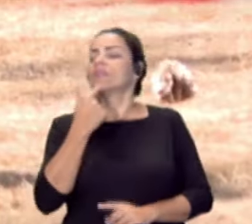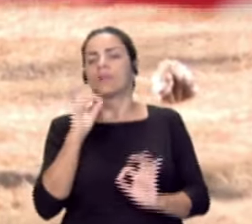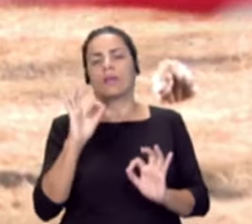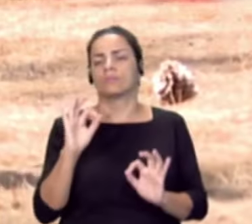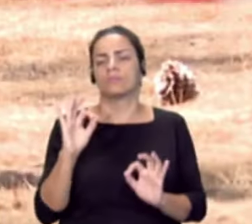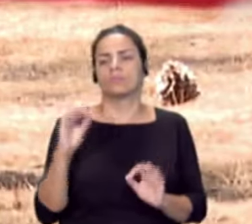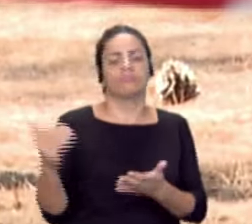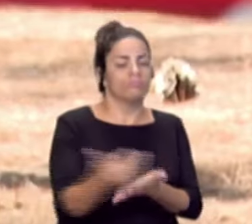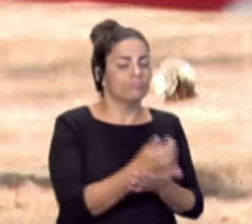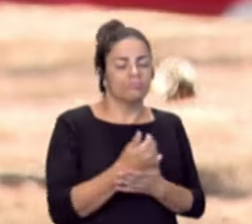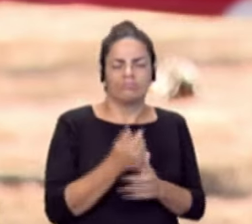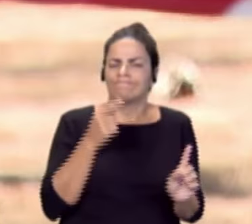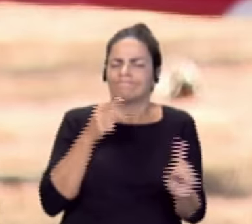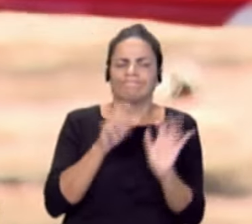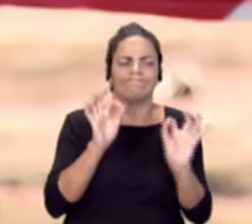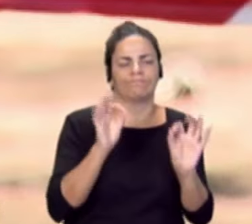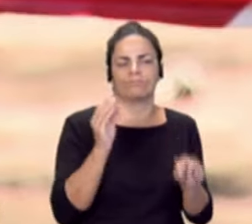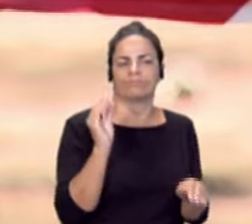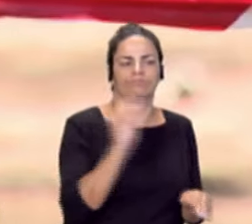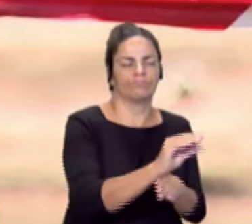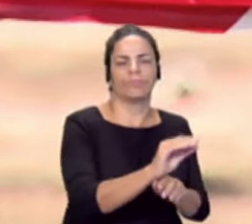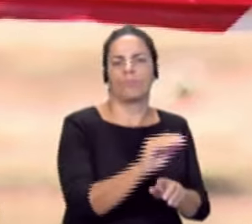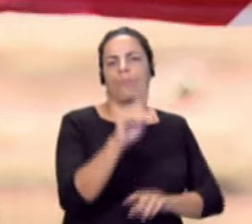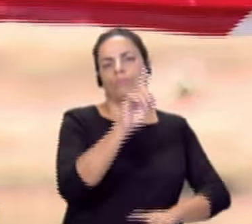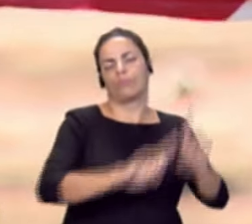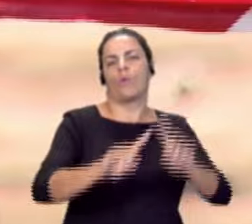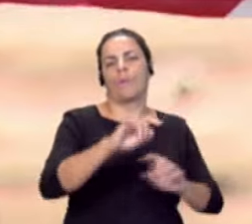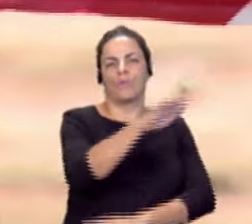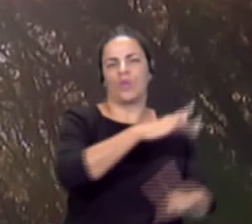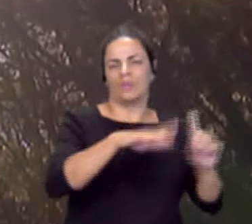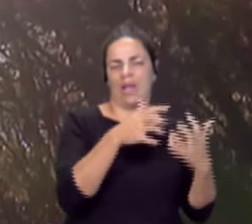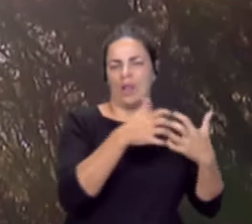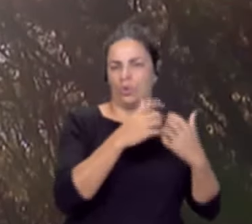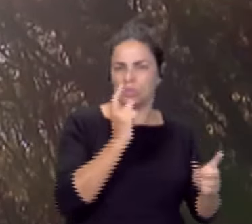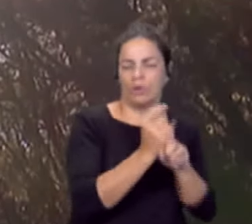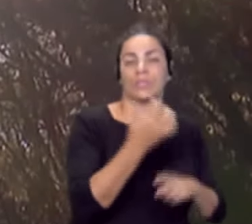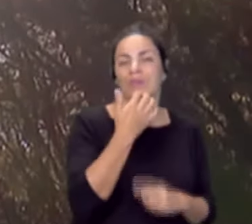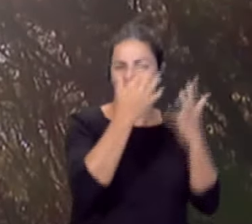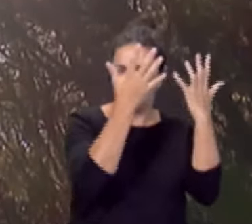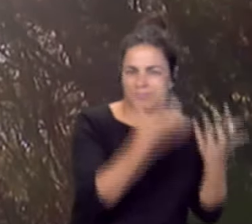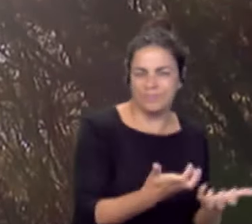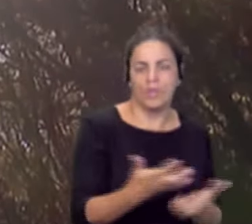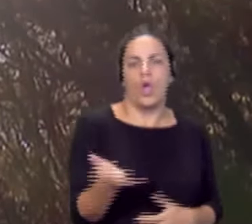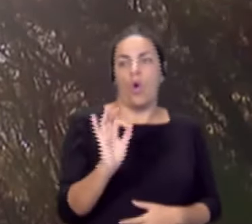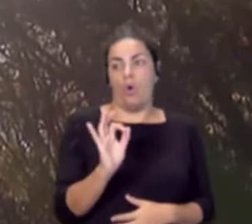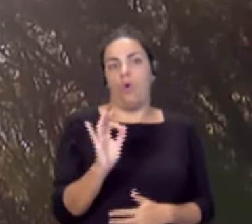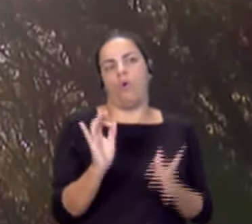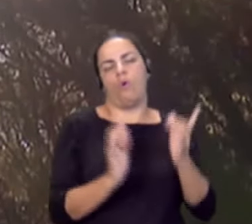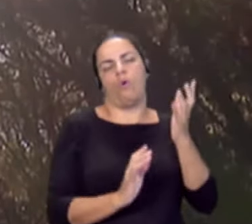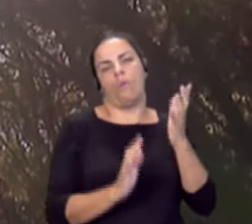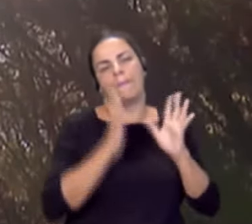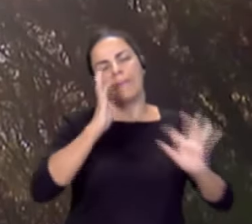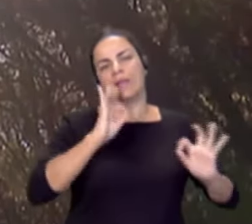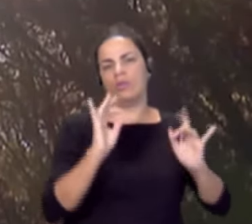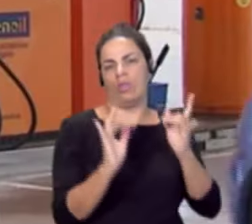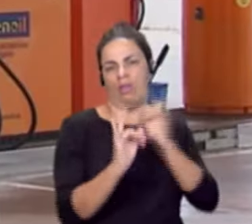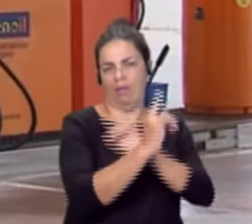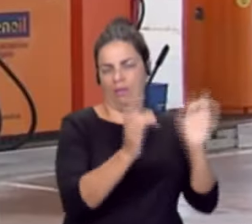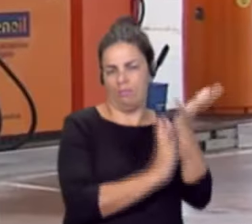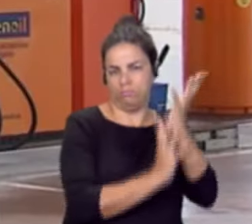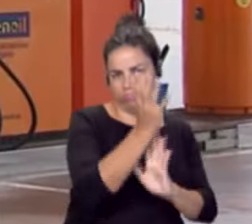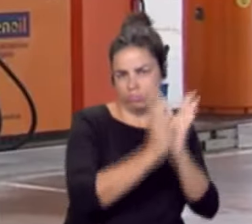a luchar contra problemas medioambientales como la desertificación o el creciente riesgo de incendio forestal. La decisión